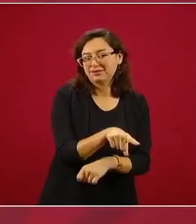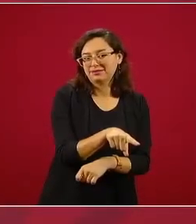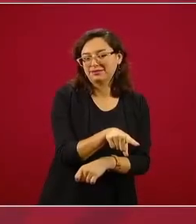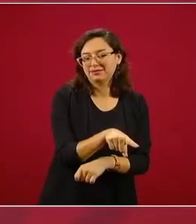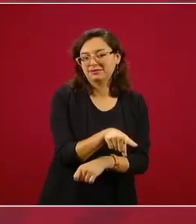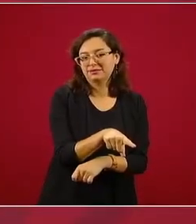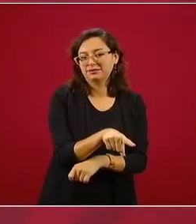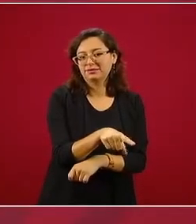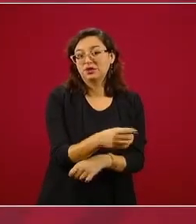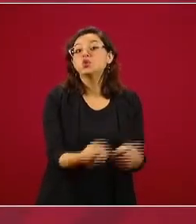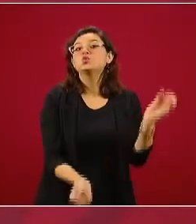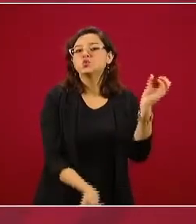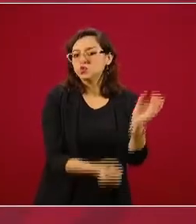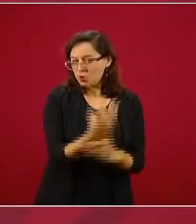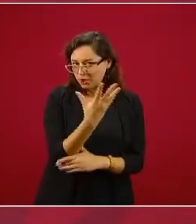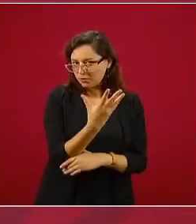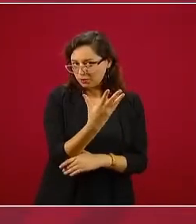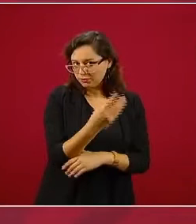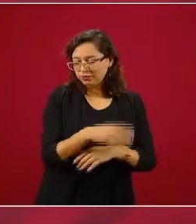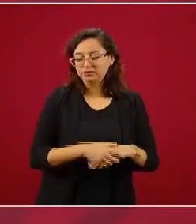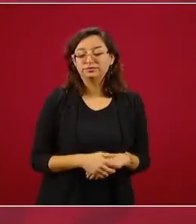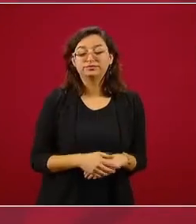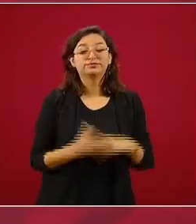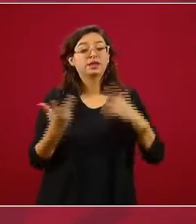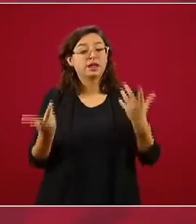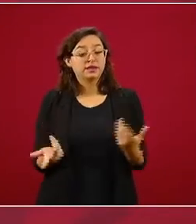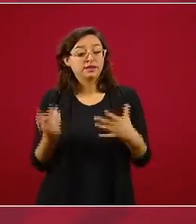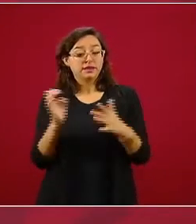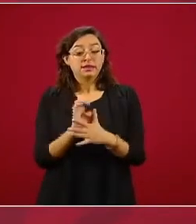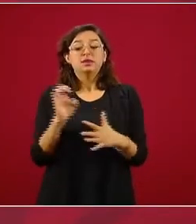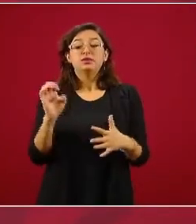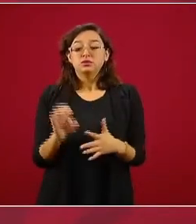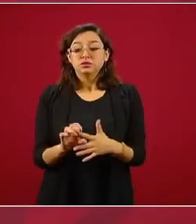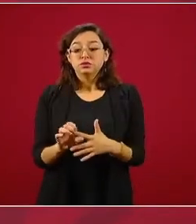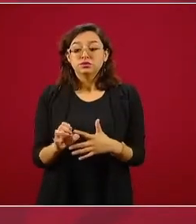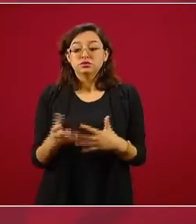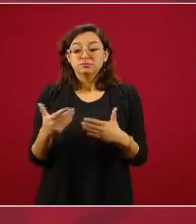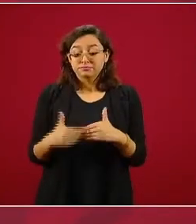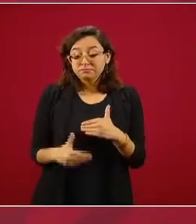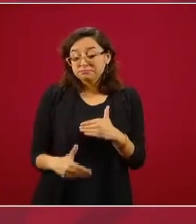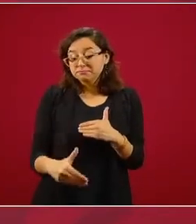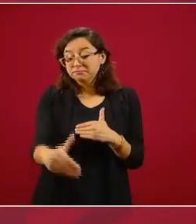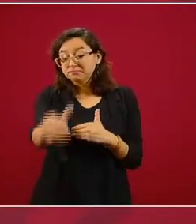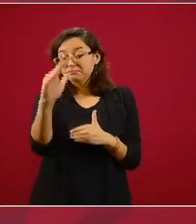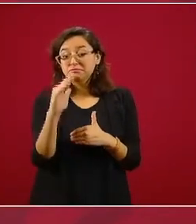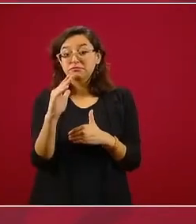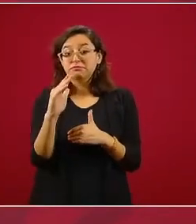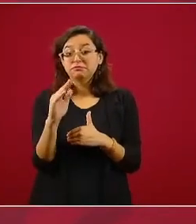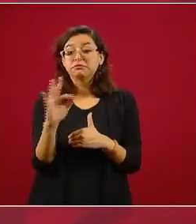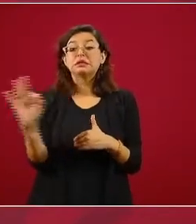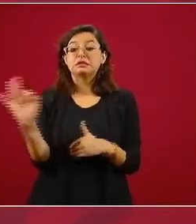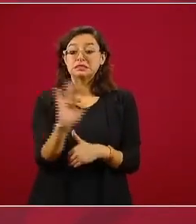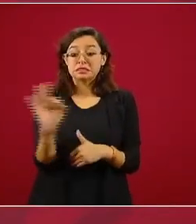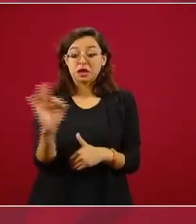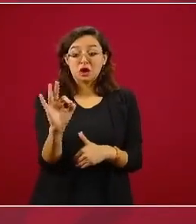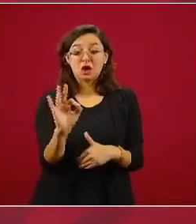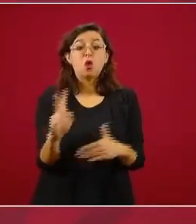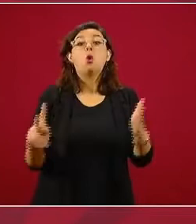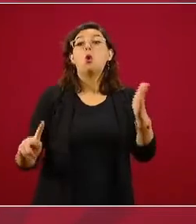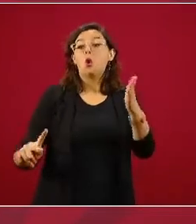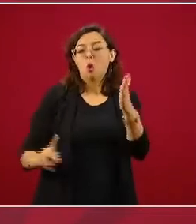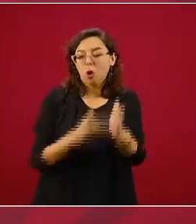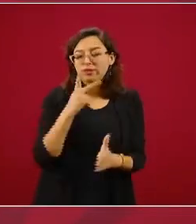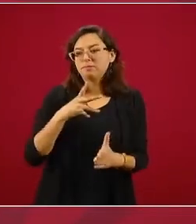nuevo. Entonces, en todo momento, ciertamente existe el riesgo, la posibilidad de que haya un repunte